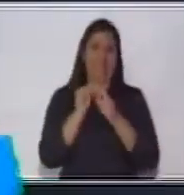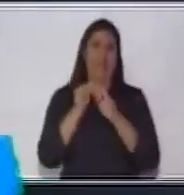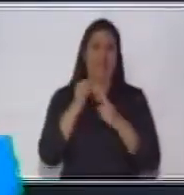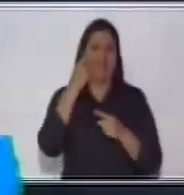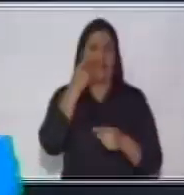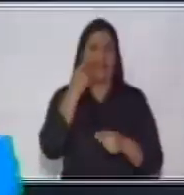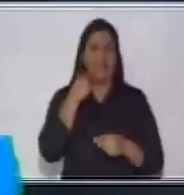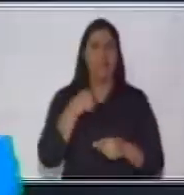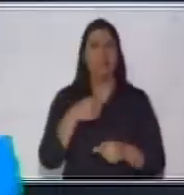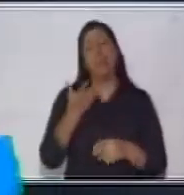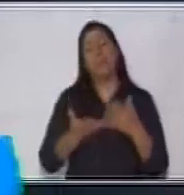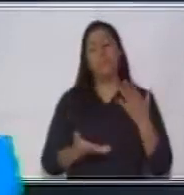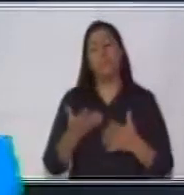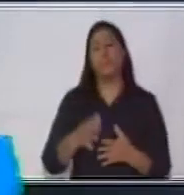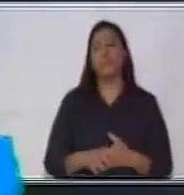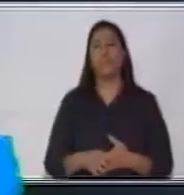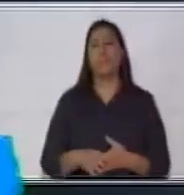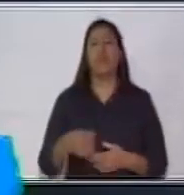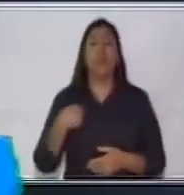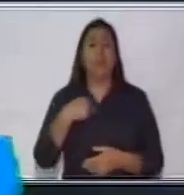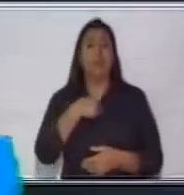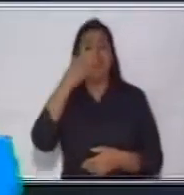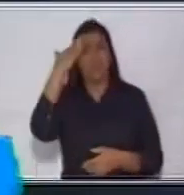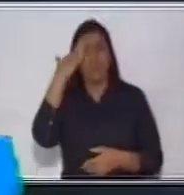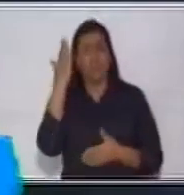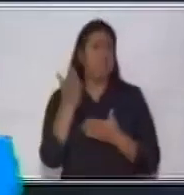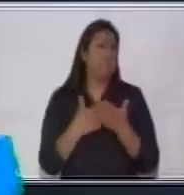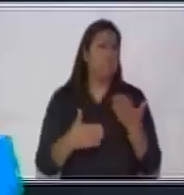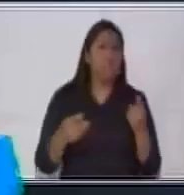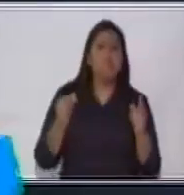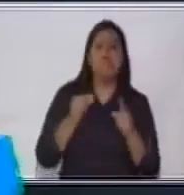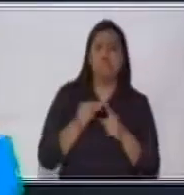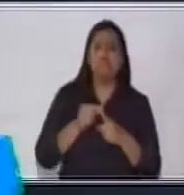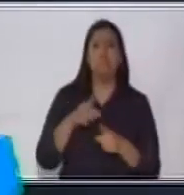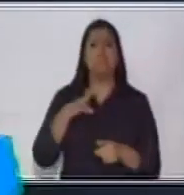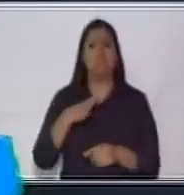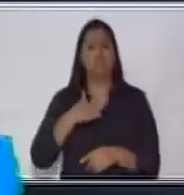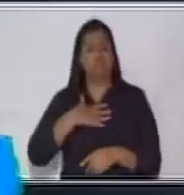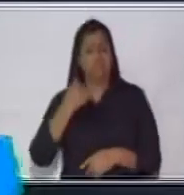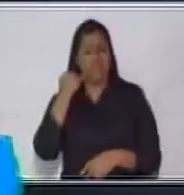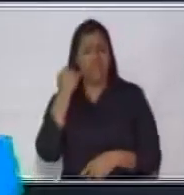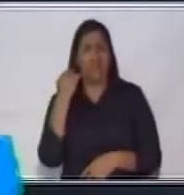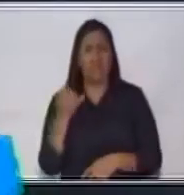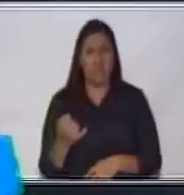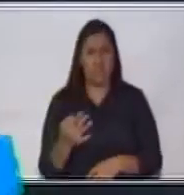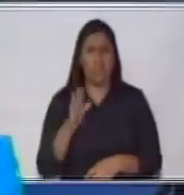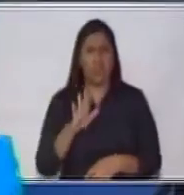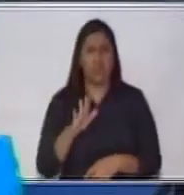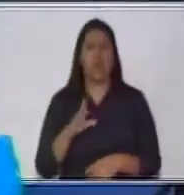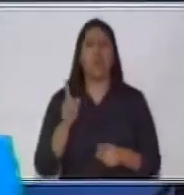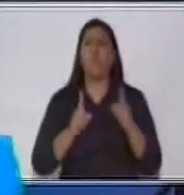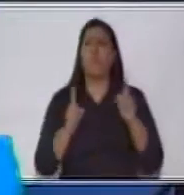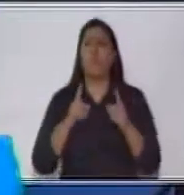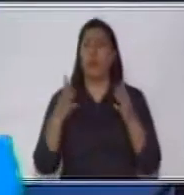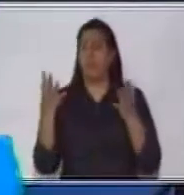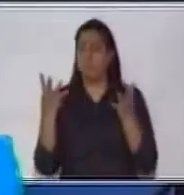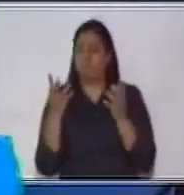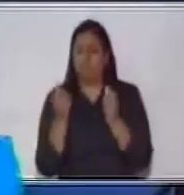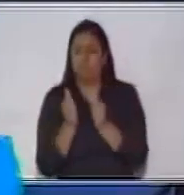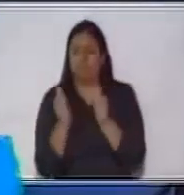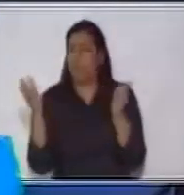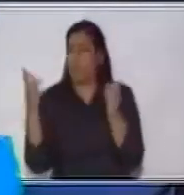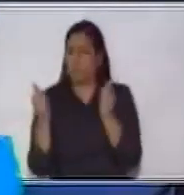sí sabemos de algunas palabras que existen en nuestro idioma que utilizan ese dígrafo o esa combinación. Por